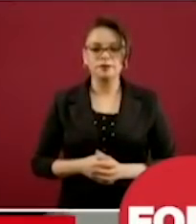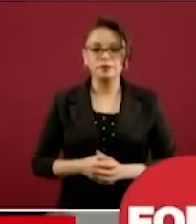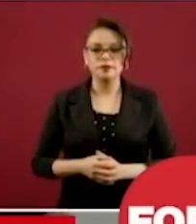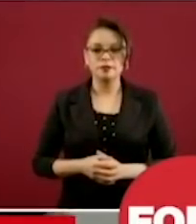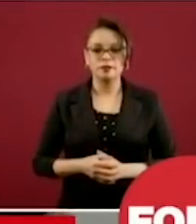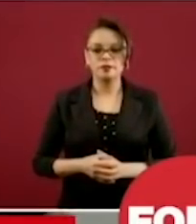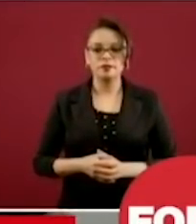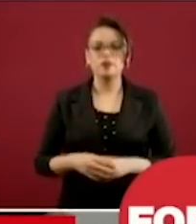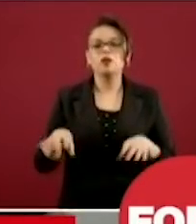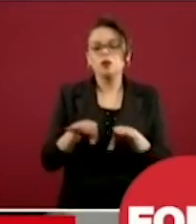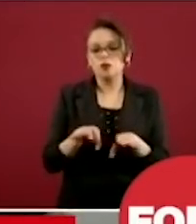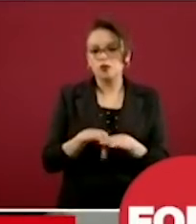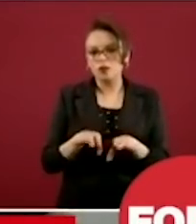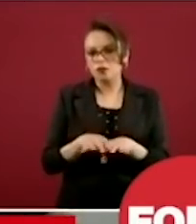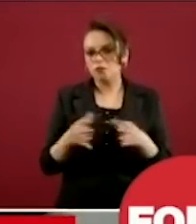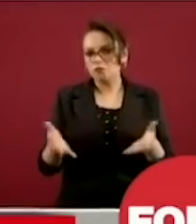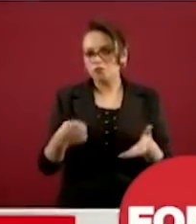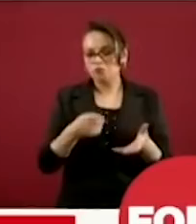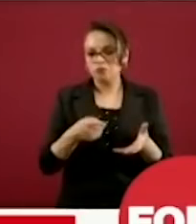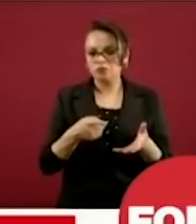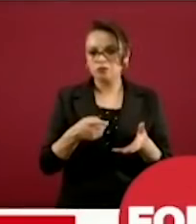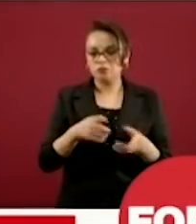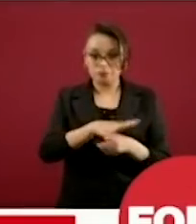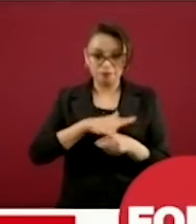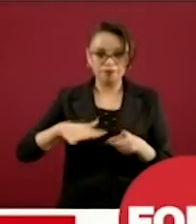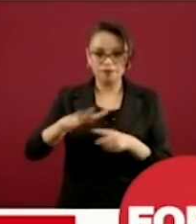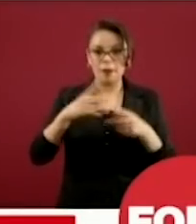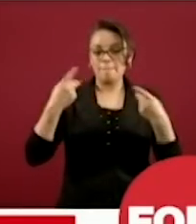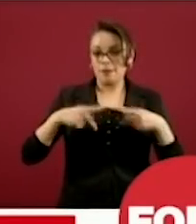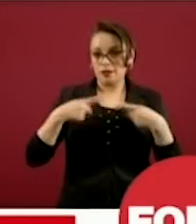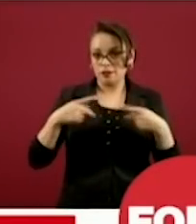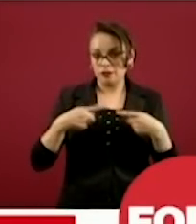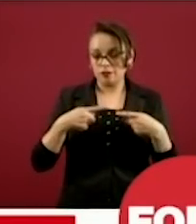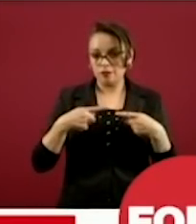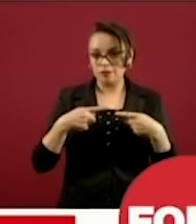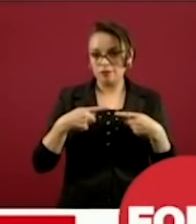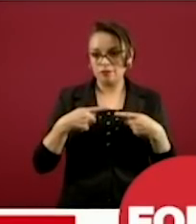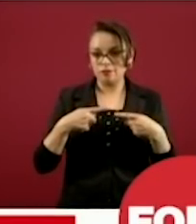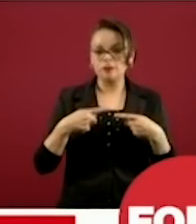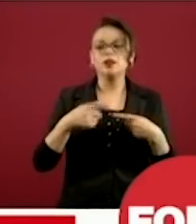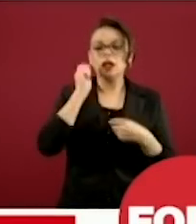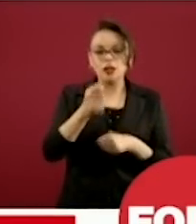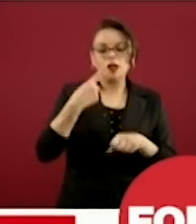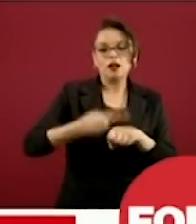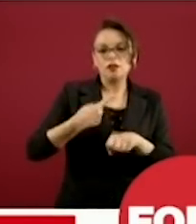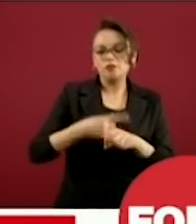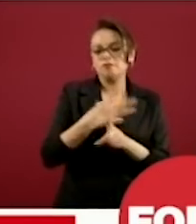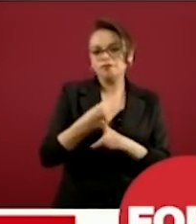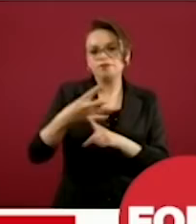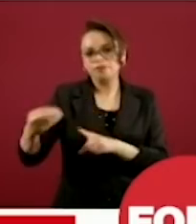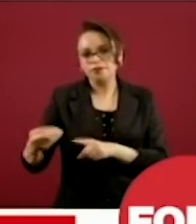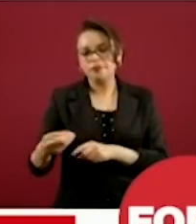la distribución de cómo se ha comportado la comorbilidad o la presencia de estos factores de riesgo, y es